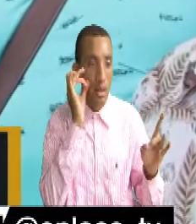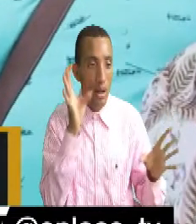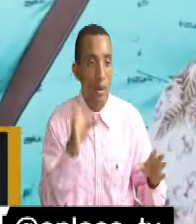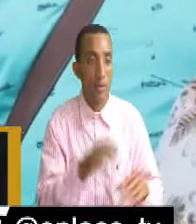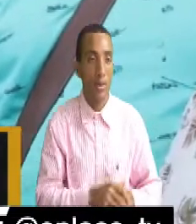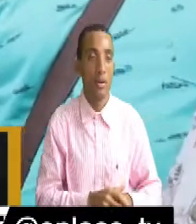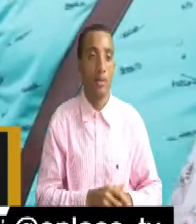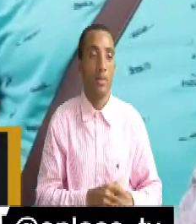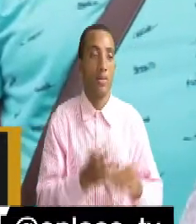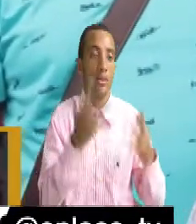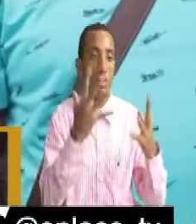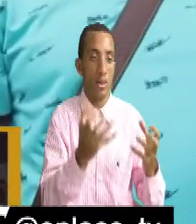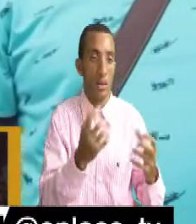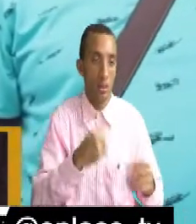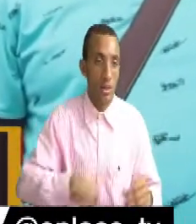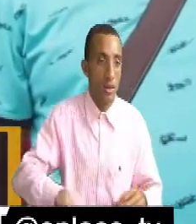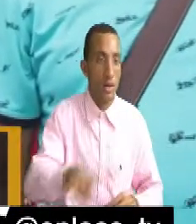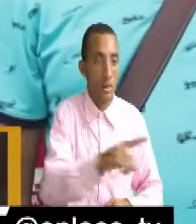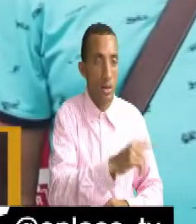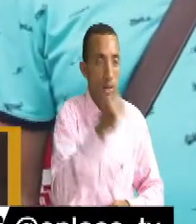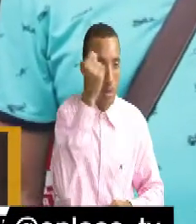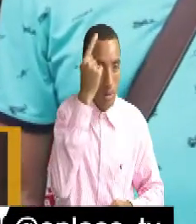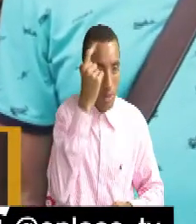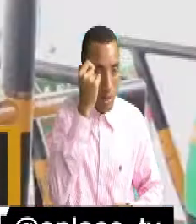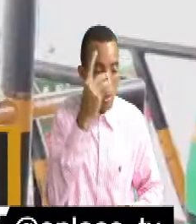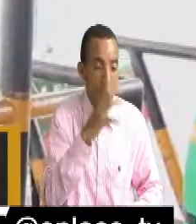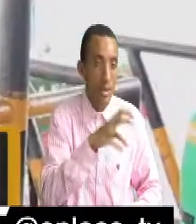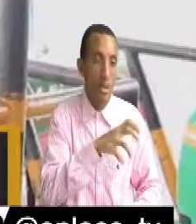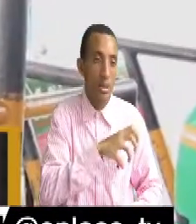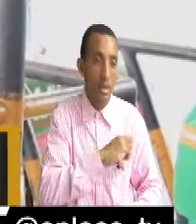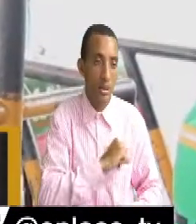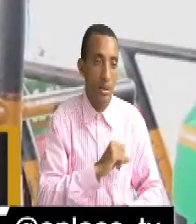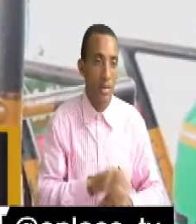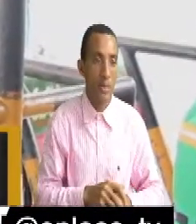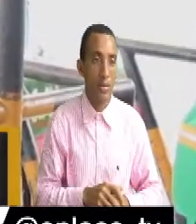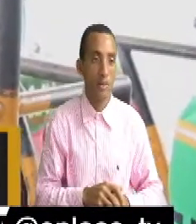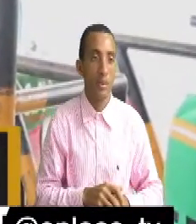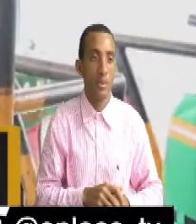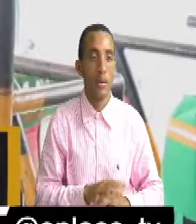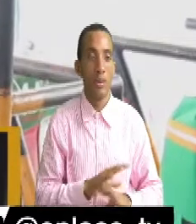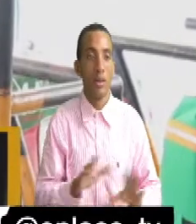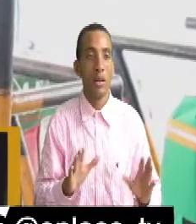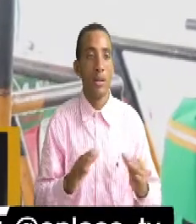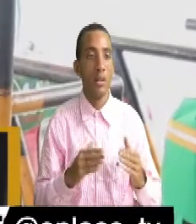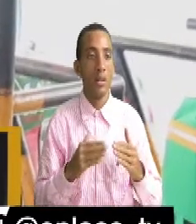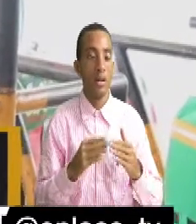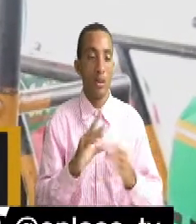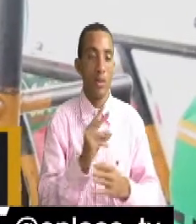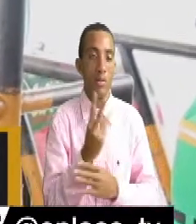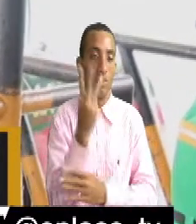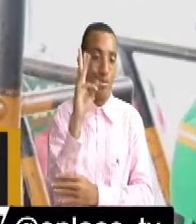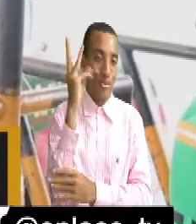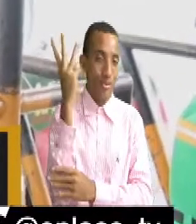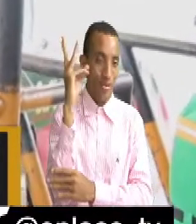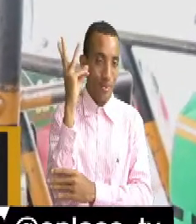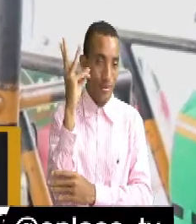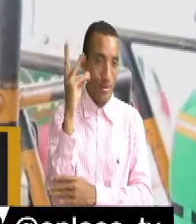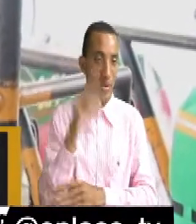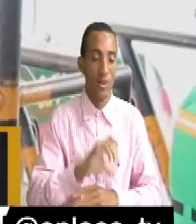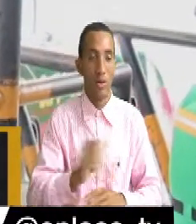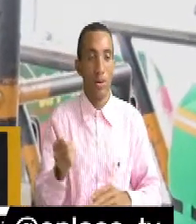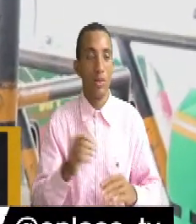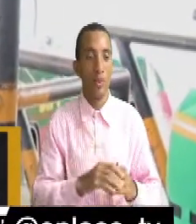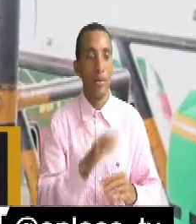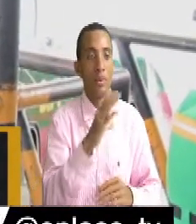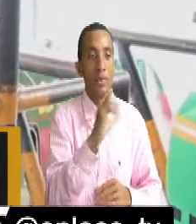yo quiero que ustedes entiendan por doloroso que es. Pueblito como Puerto Wilches, arriba de Puerto Wilches, el Arenal, está hundido. Cantagallo en la